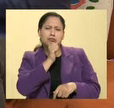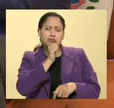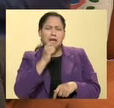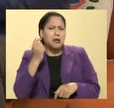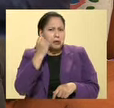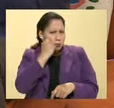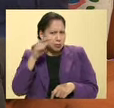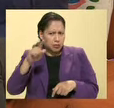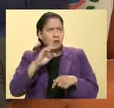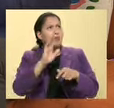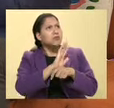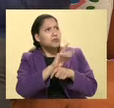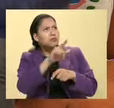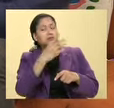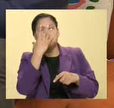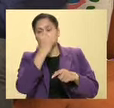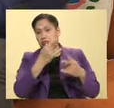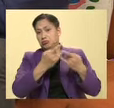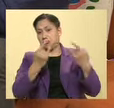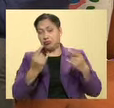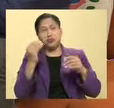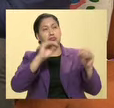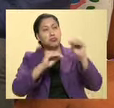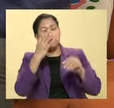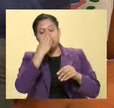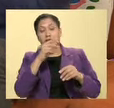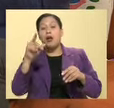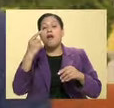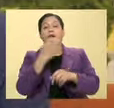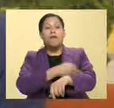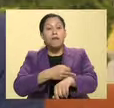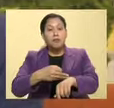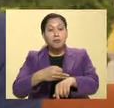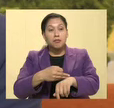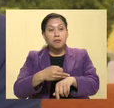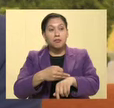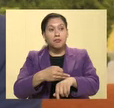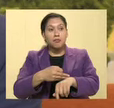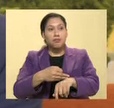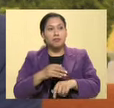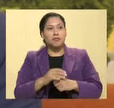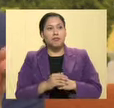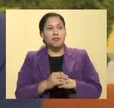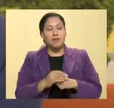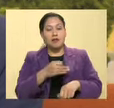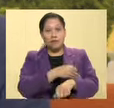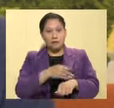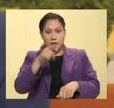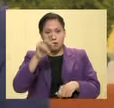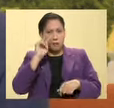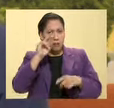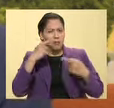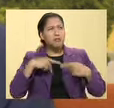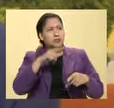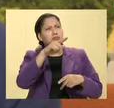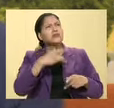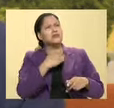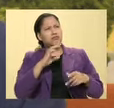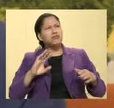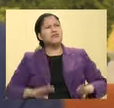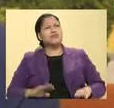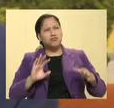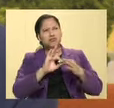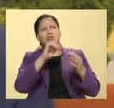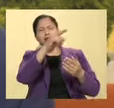pero que están en una historia fantástica, una familia que yo creo, si la ve la gente, se va a identificar muchísimo con